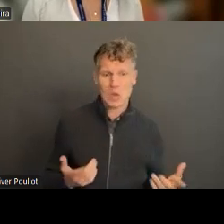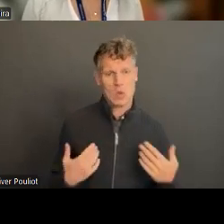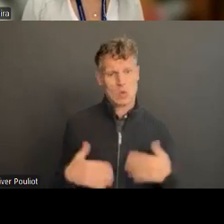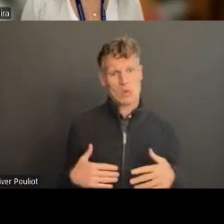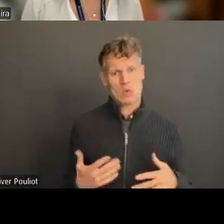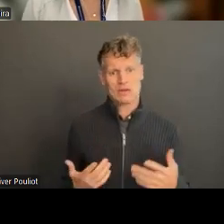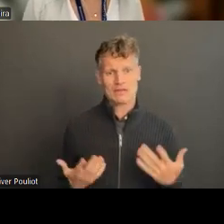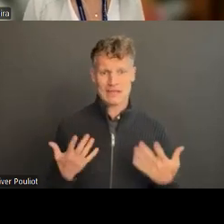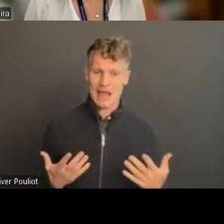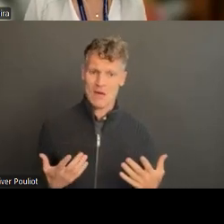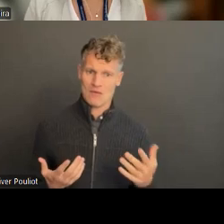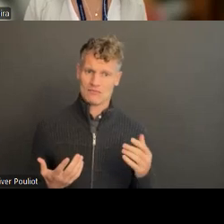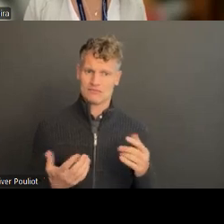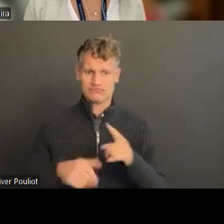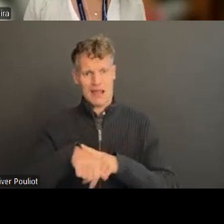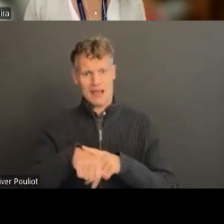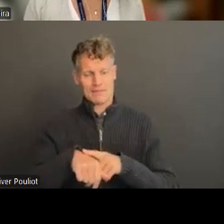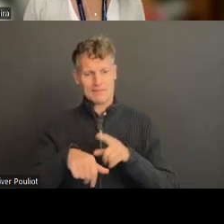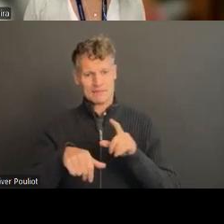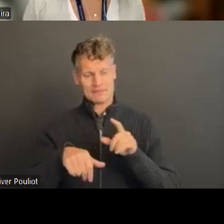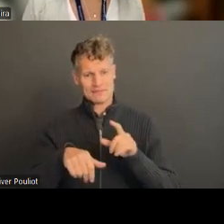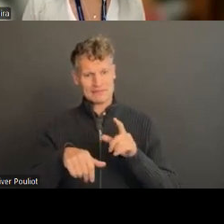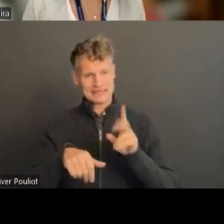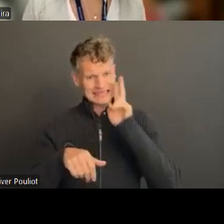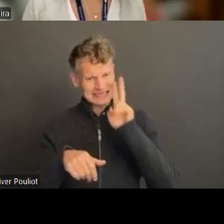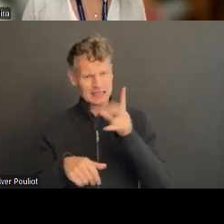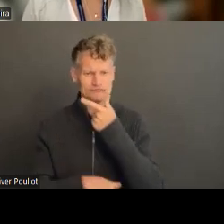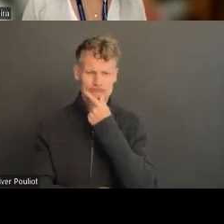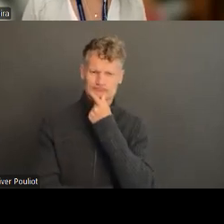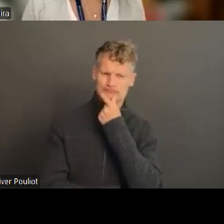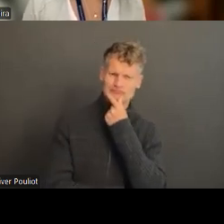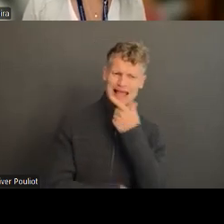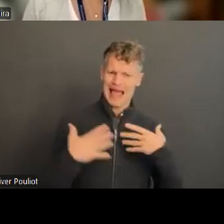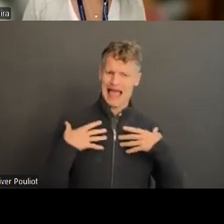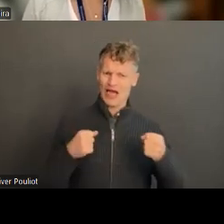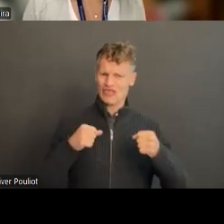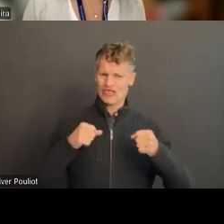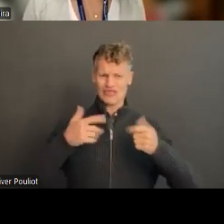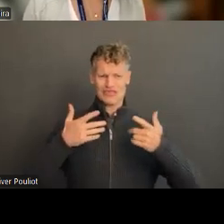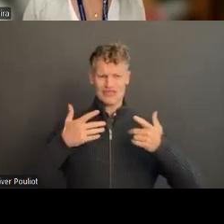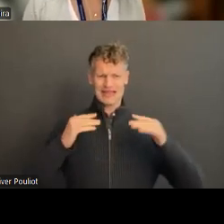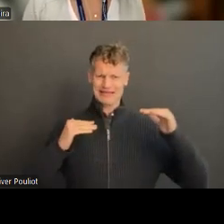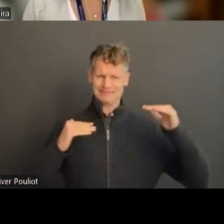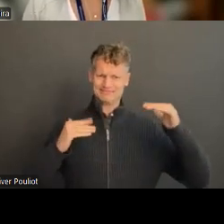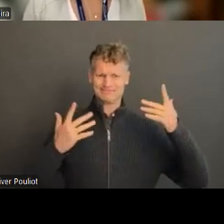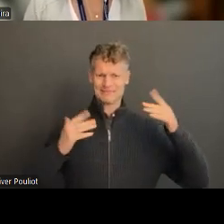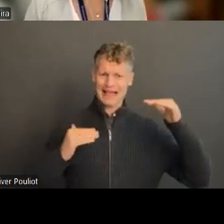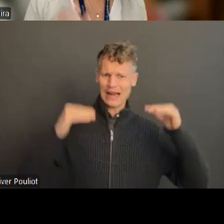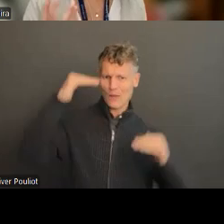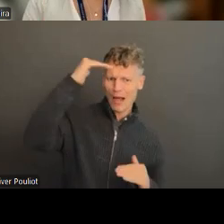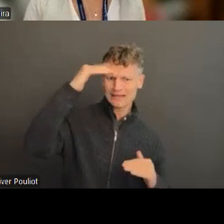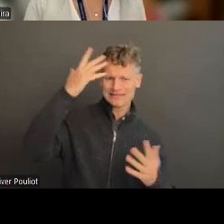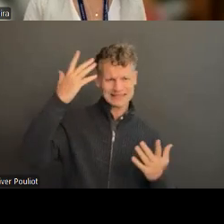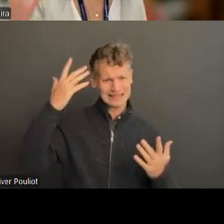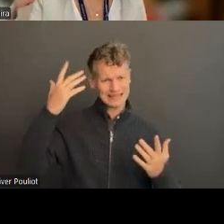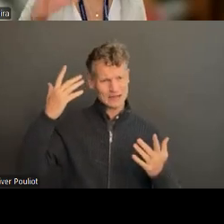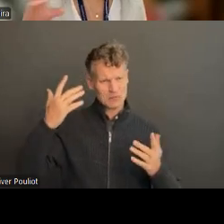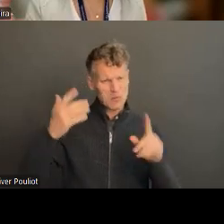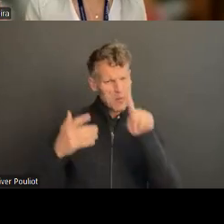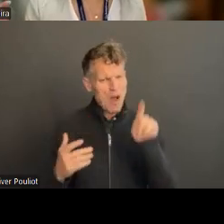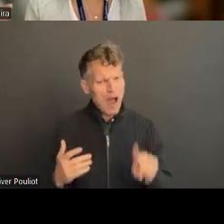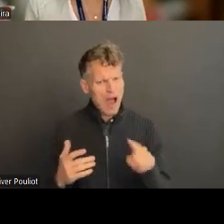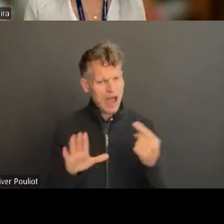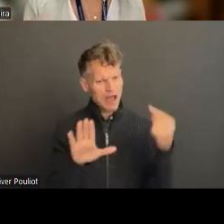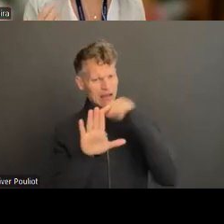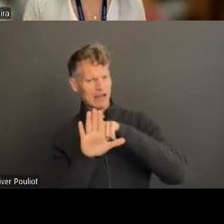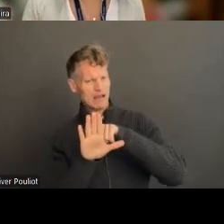es muy relevante, ¿cierto?, cómo la intersectorialidad nos va a ayudar para un abordaje que integra a todas las personas, ¿cierto?, todas